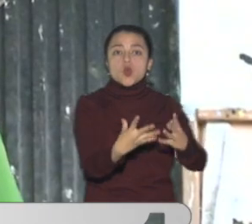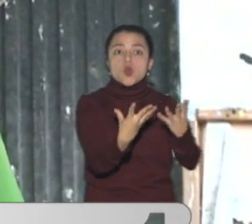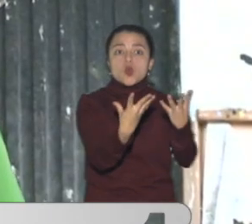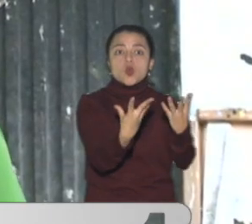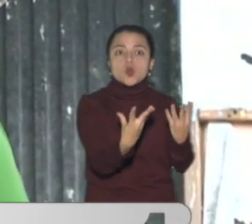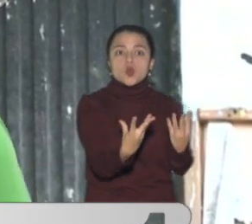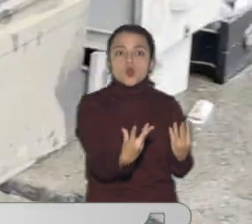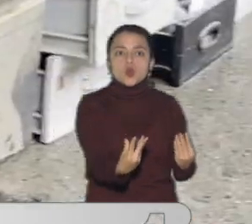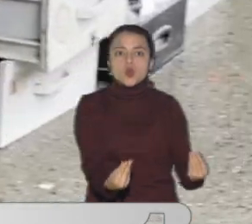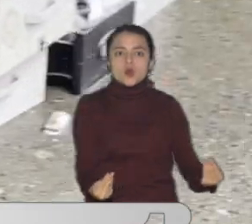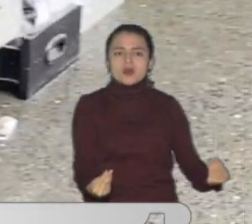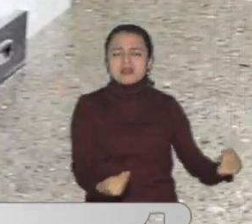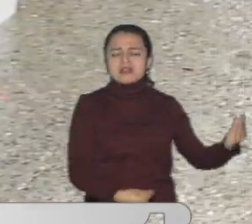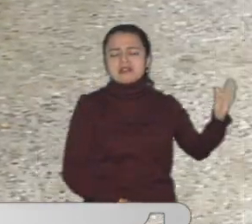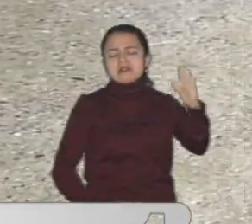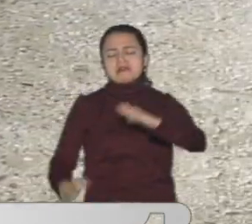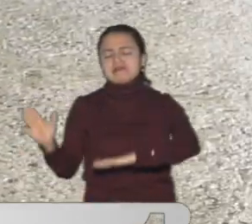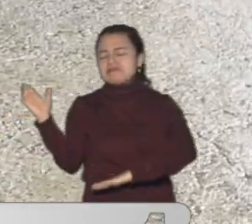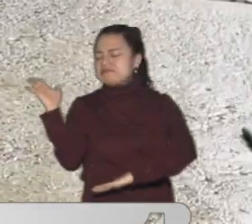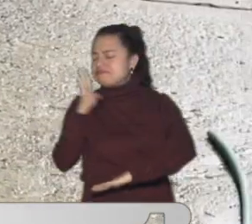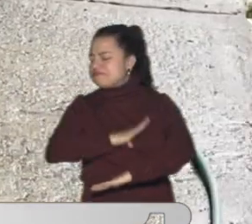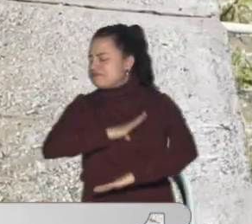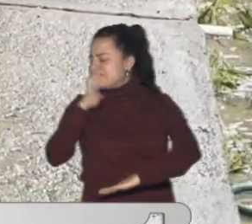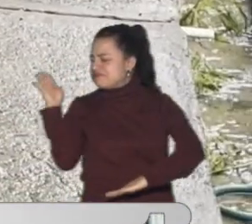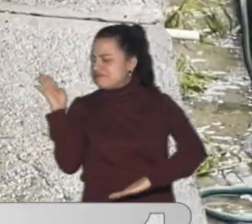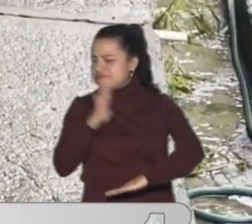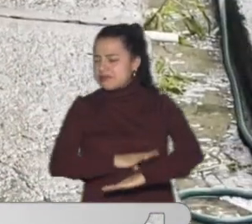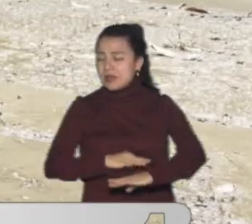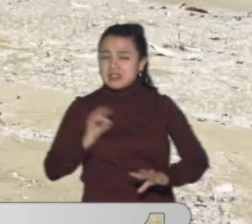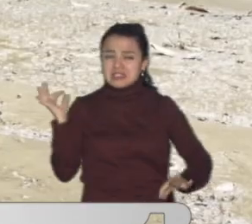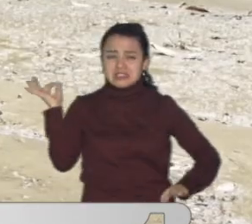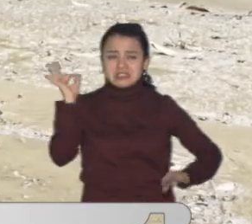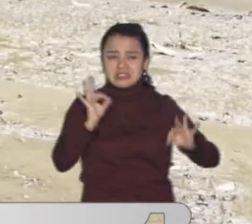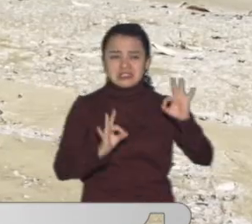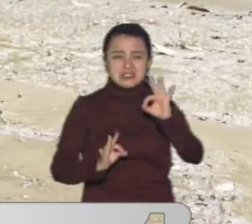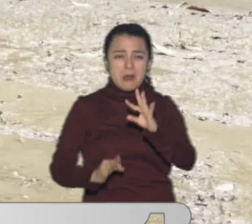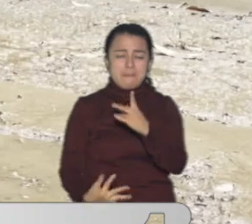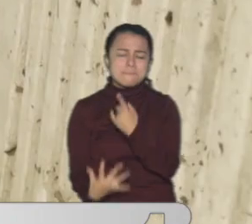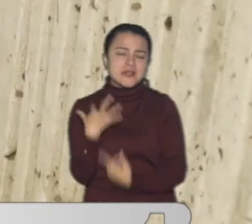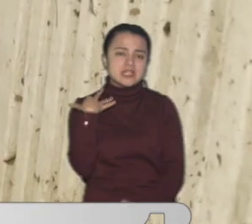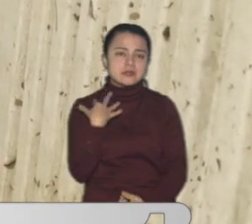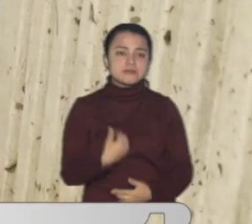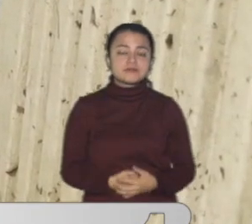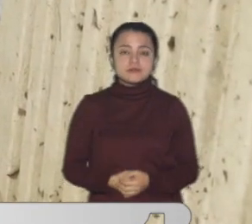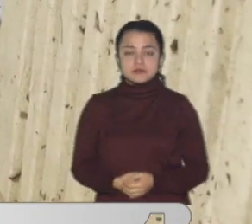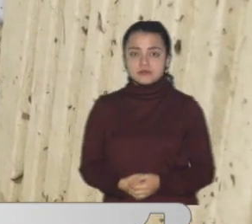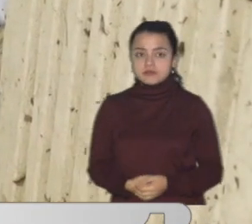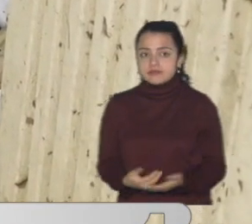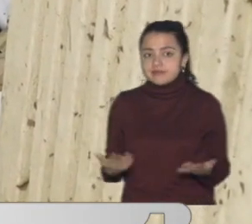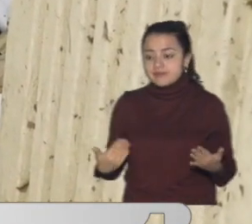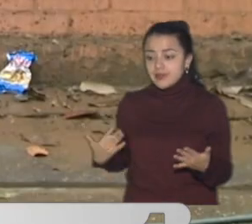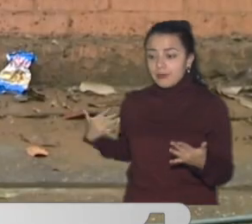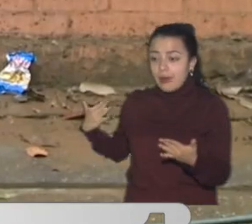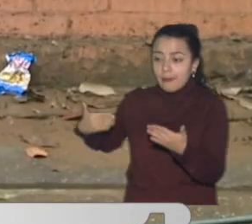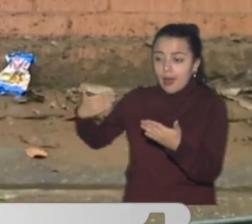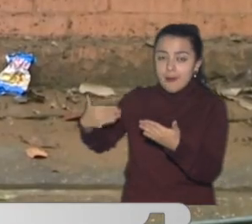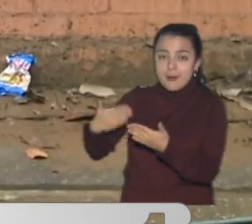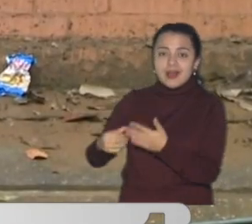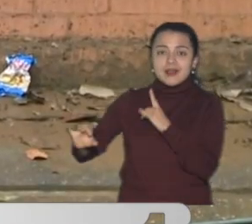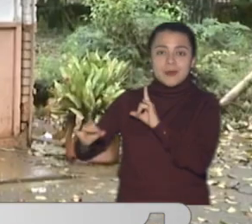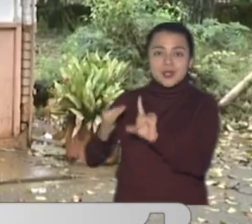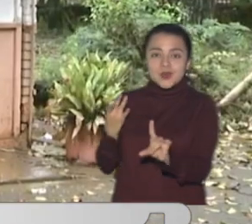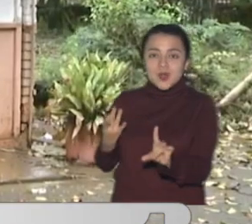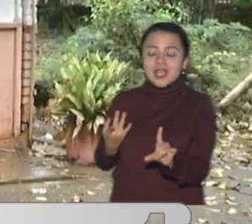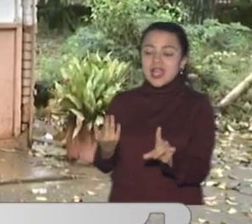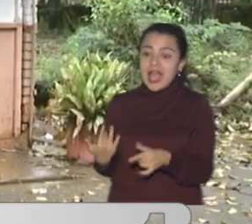un olor terrible y afecta la salud de todos. Después de un tiempo tan largo en virtualidad y ya tener a los niños aquí y volverlos